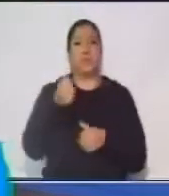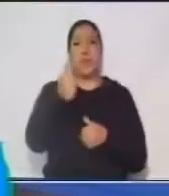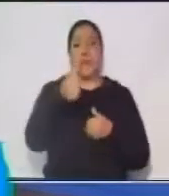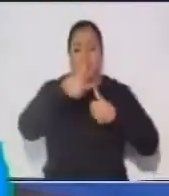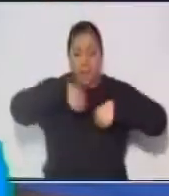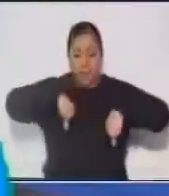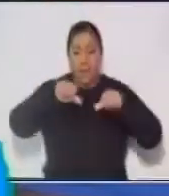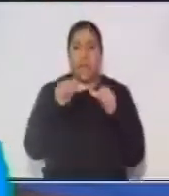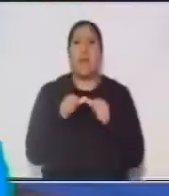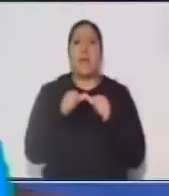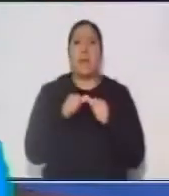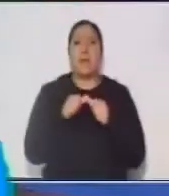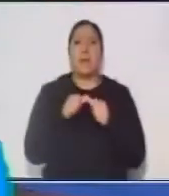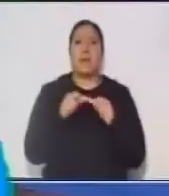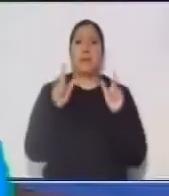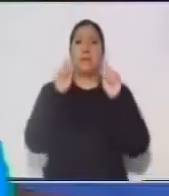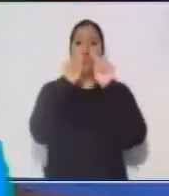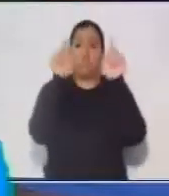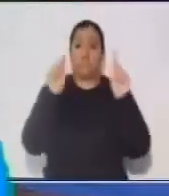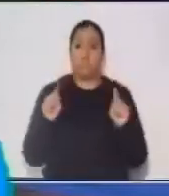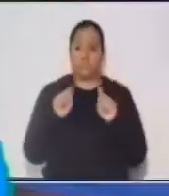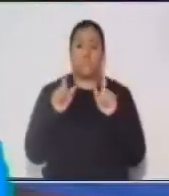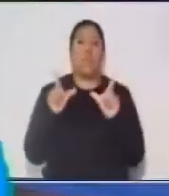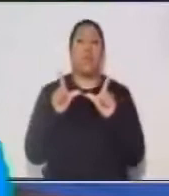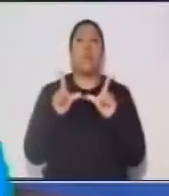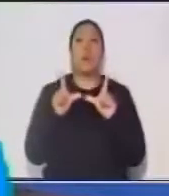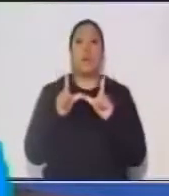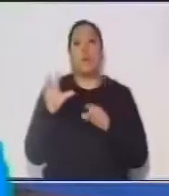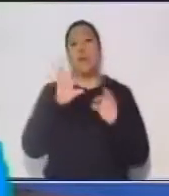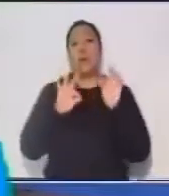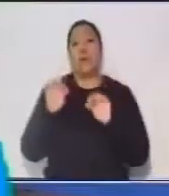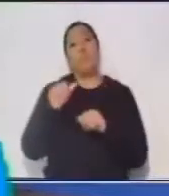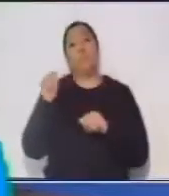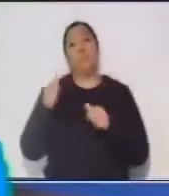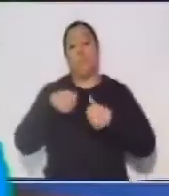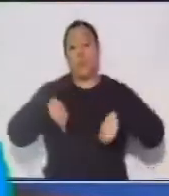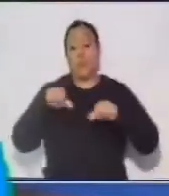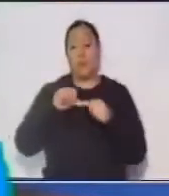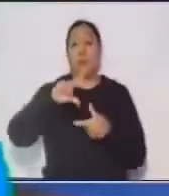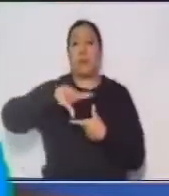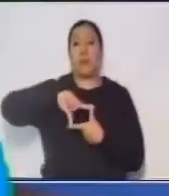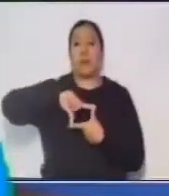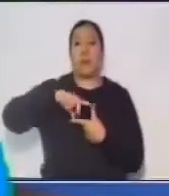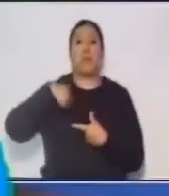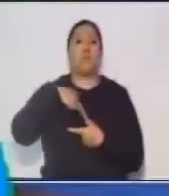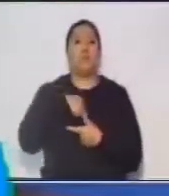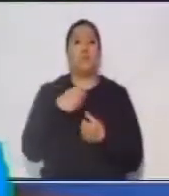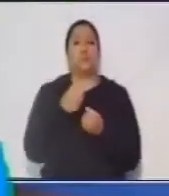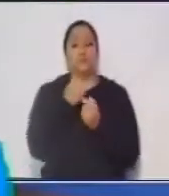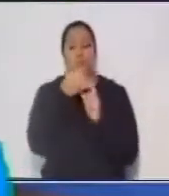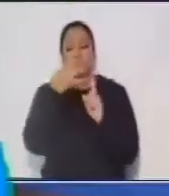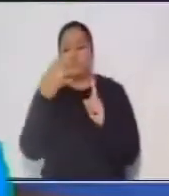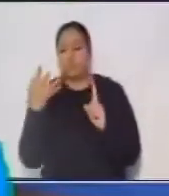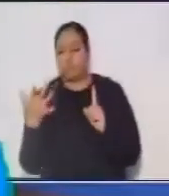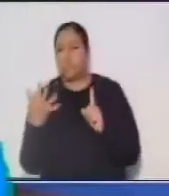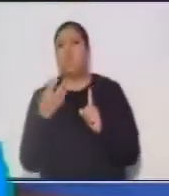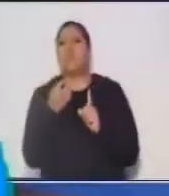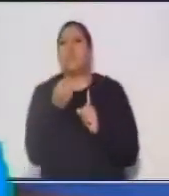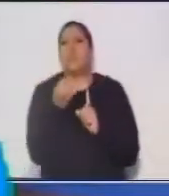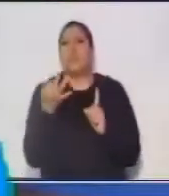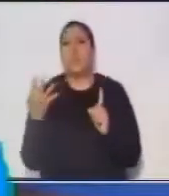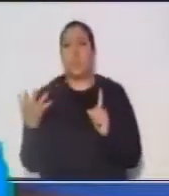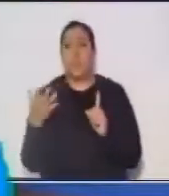del rectángulo, vamos a construir las fórmulas de calcular el área del